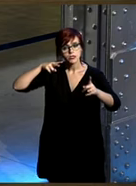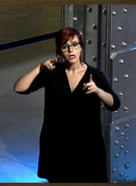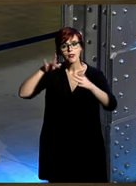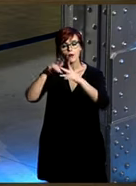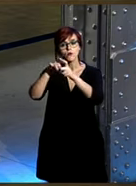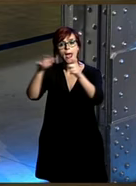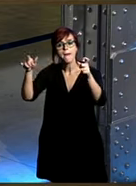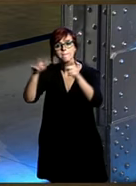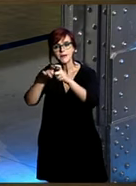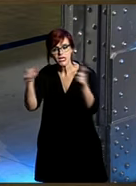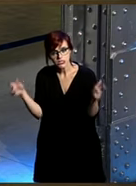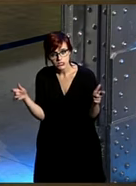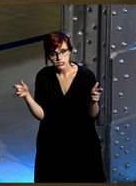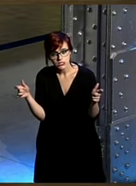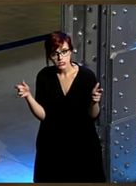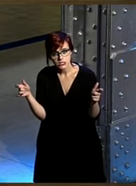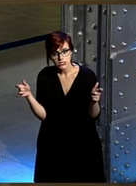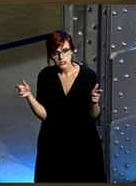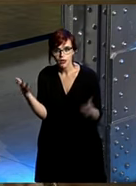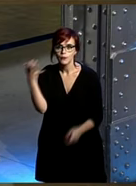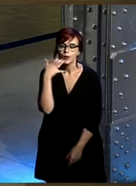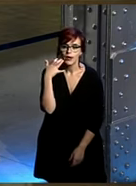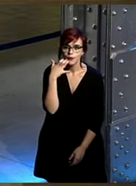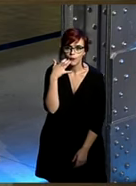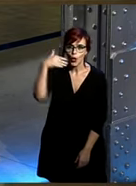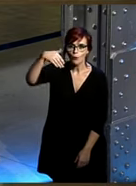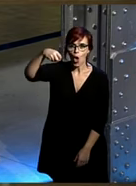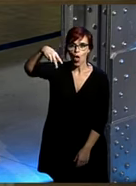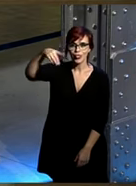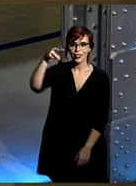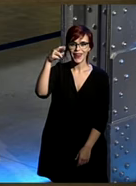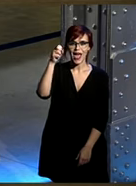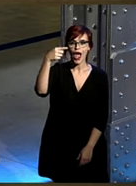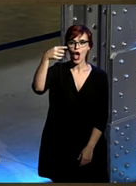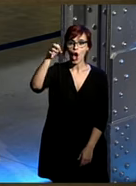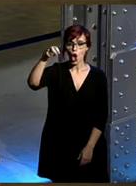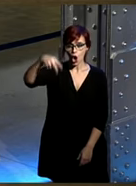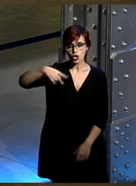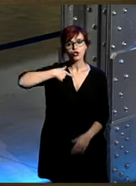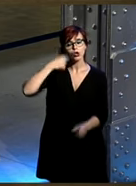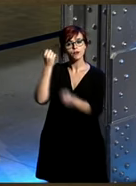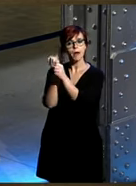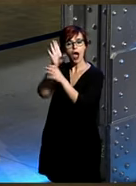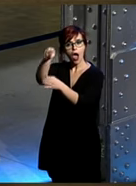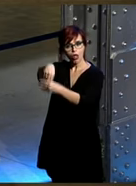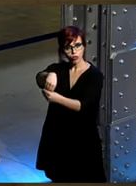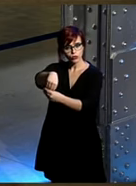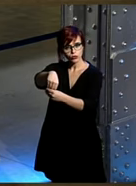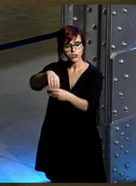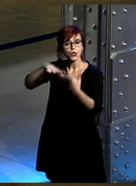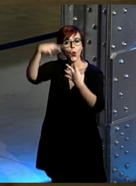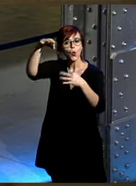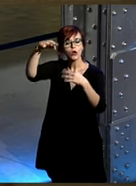de una empresa. Es decir, por ejemplo, Mondragón, es decir, he trabajado en ella y no es solamente una